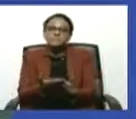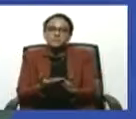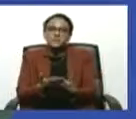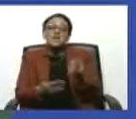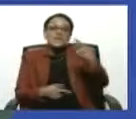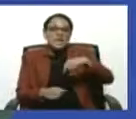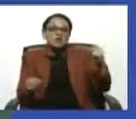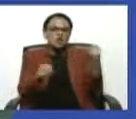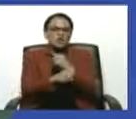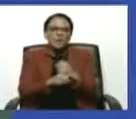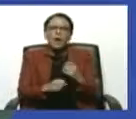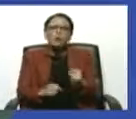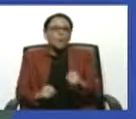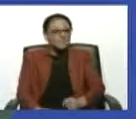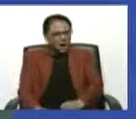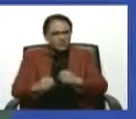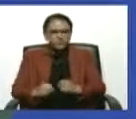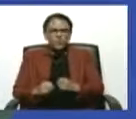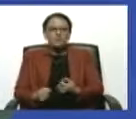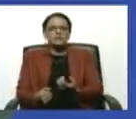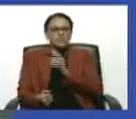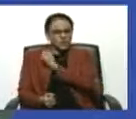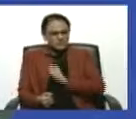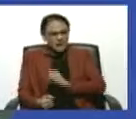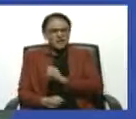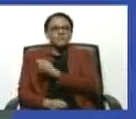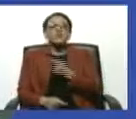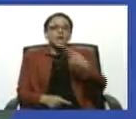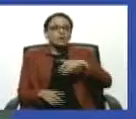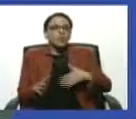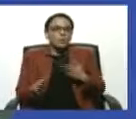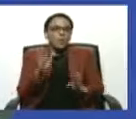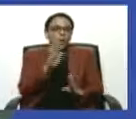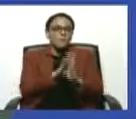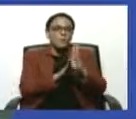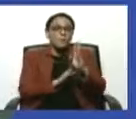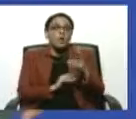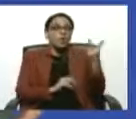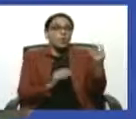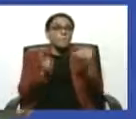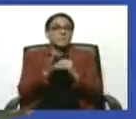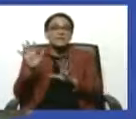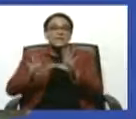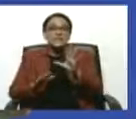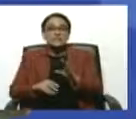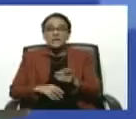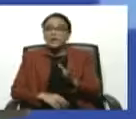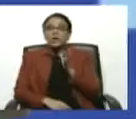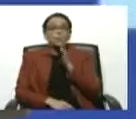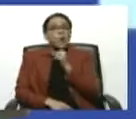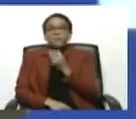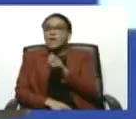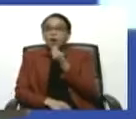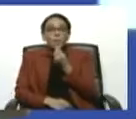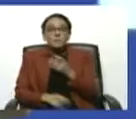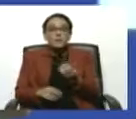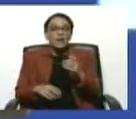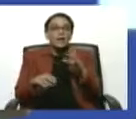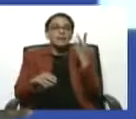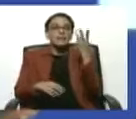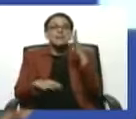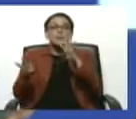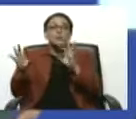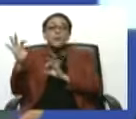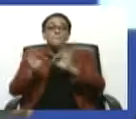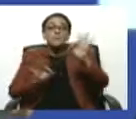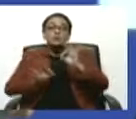de desabastecimiento que golpearon muy duro a Venezuela. Año 2015 el desabastecimiento era de un 39%.